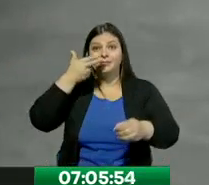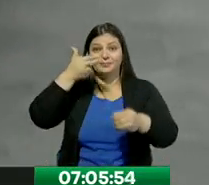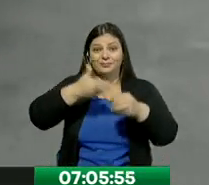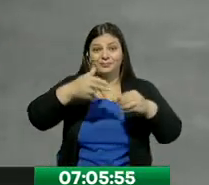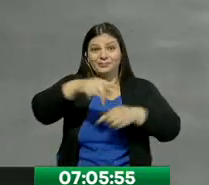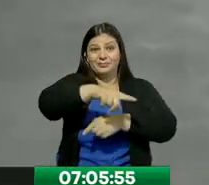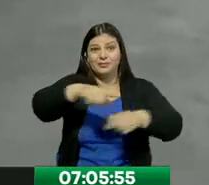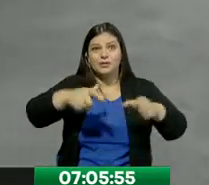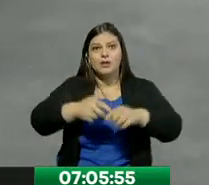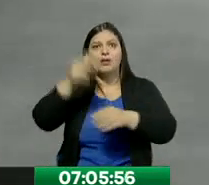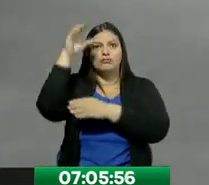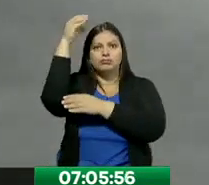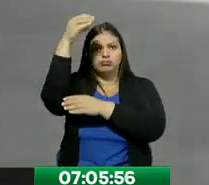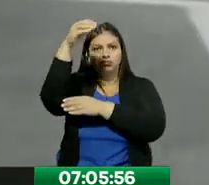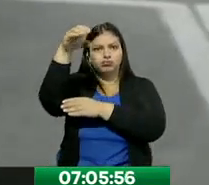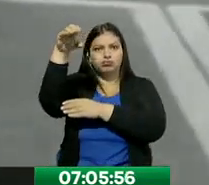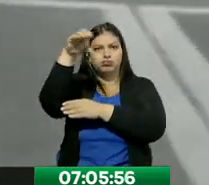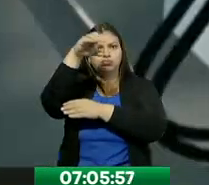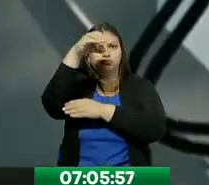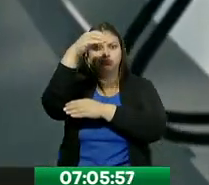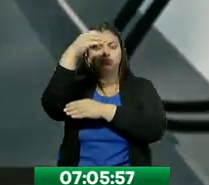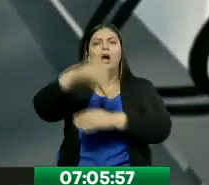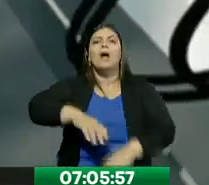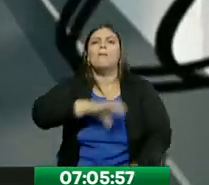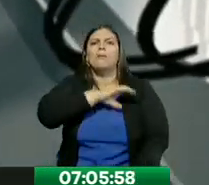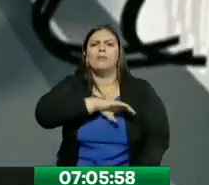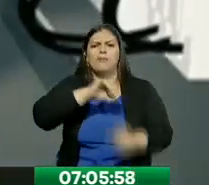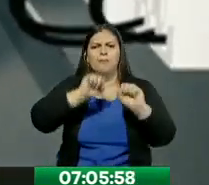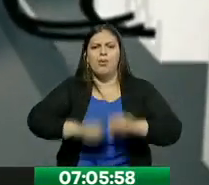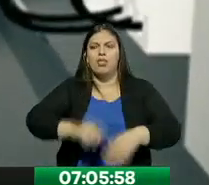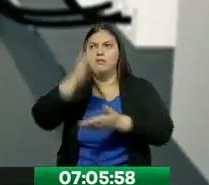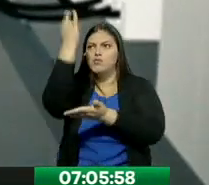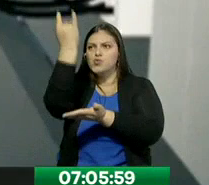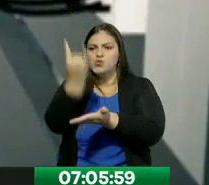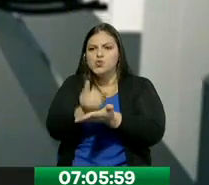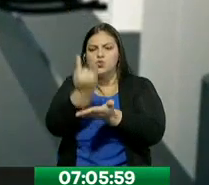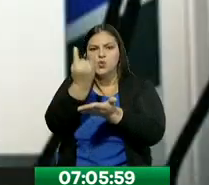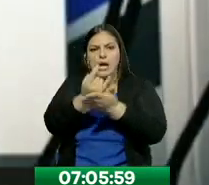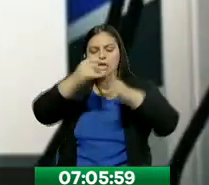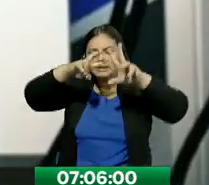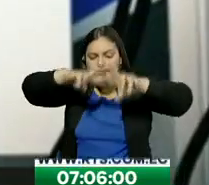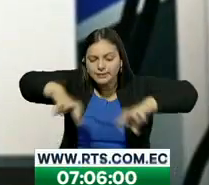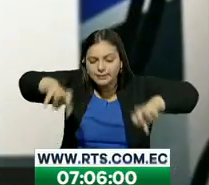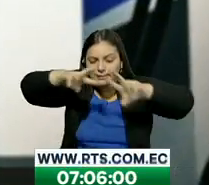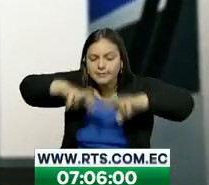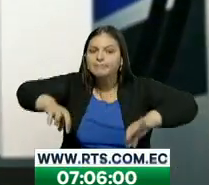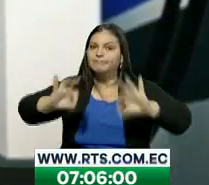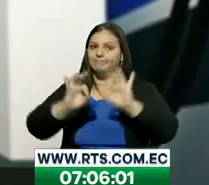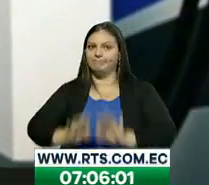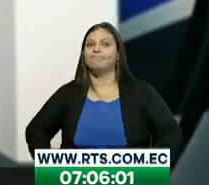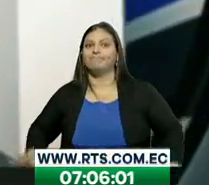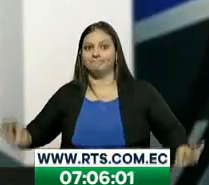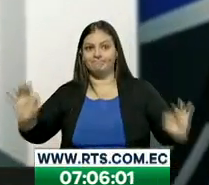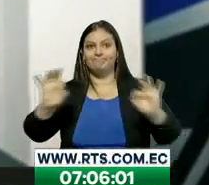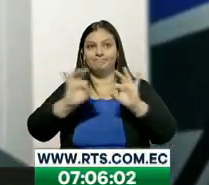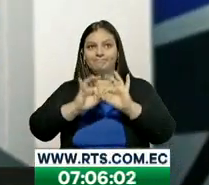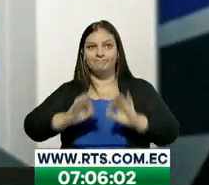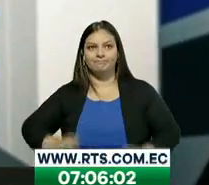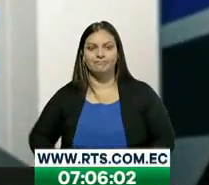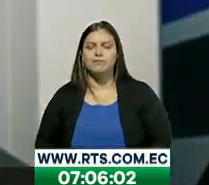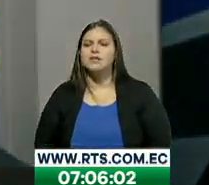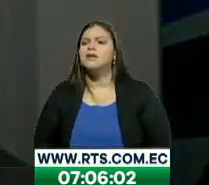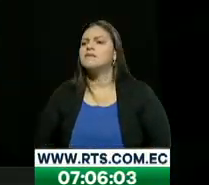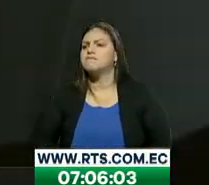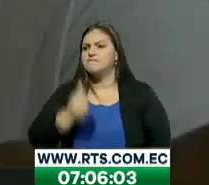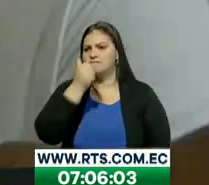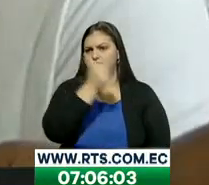cantón de la provincia del Guayas son piezas importantes en las investigaciones que realiza la fiscalía. Quien compareció y rindió su versión, y